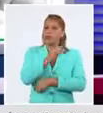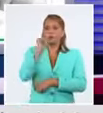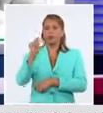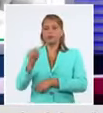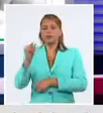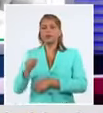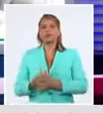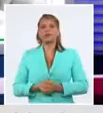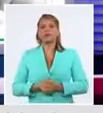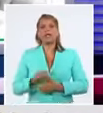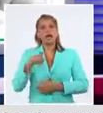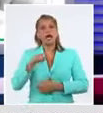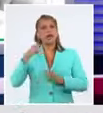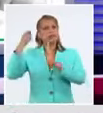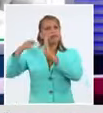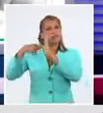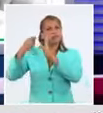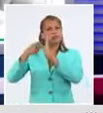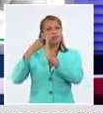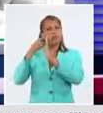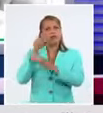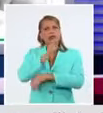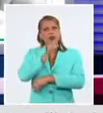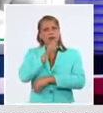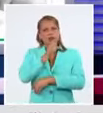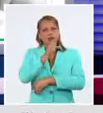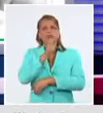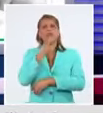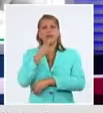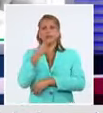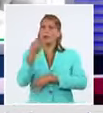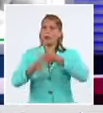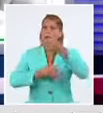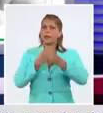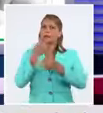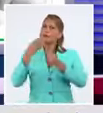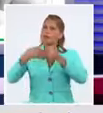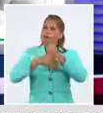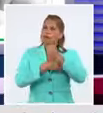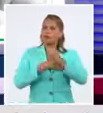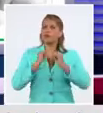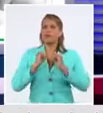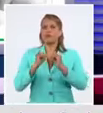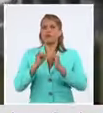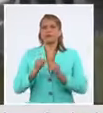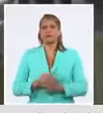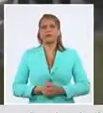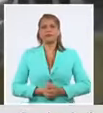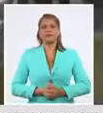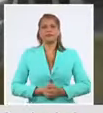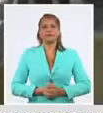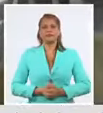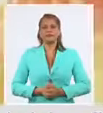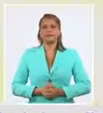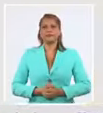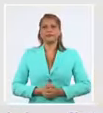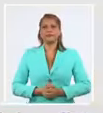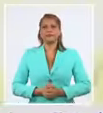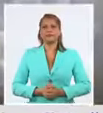siguiente reporte de nuestro colega Yanni López Brito nos amplía desde Caracas.